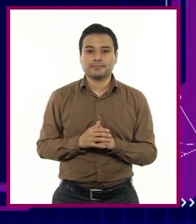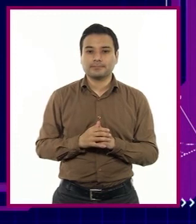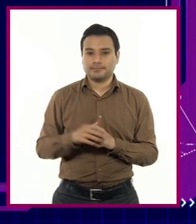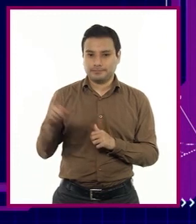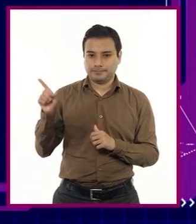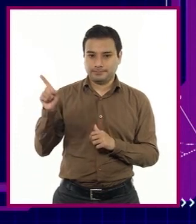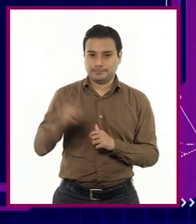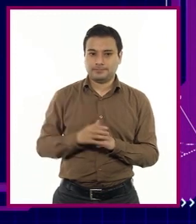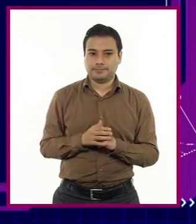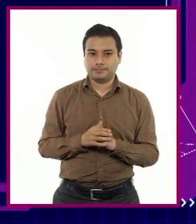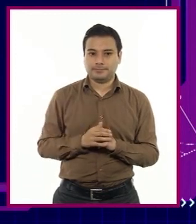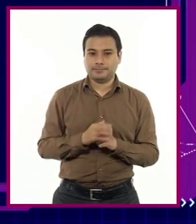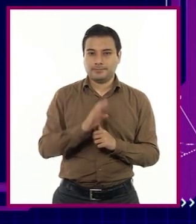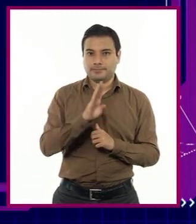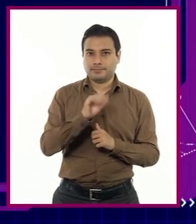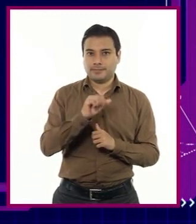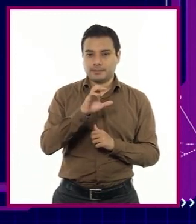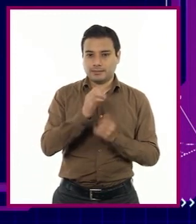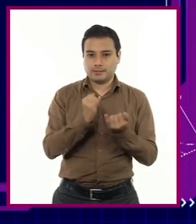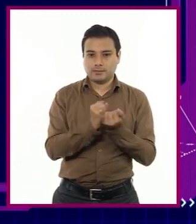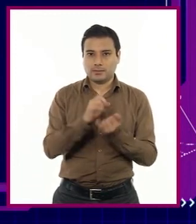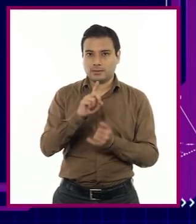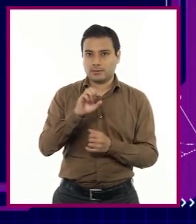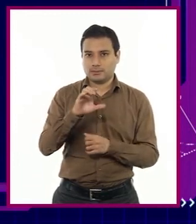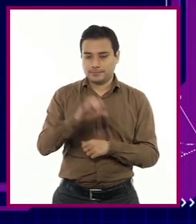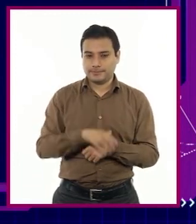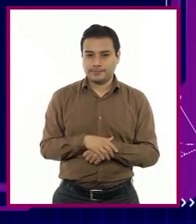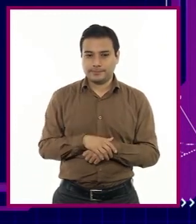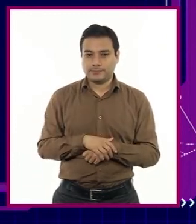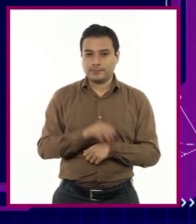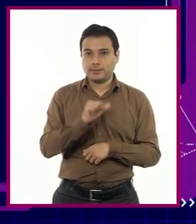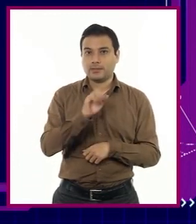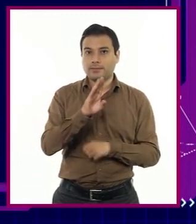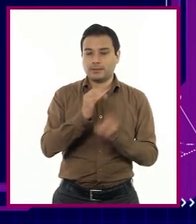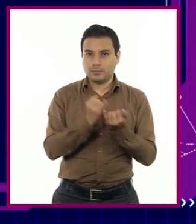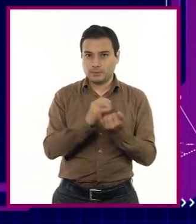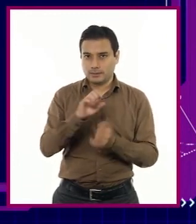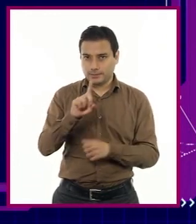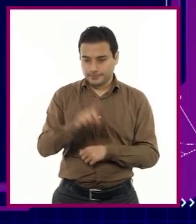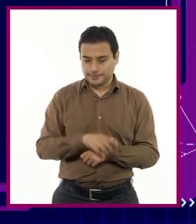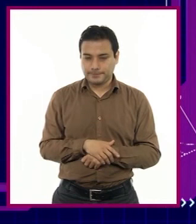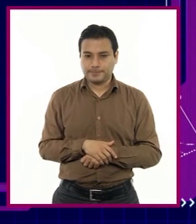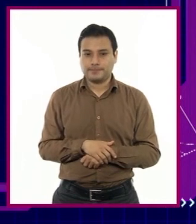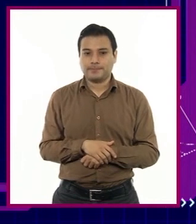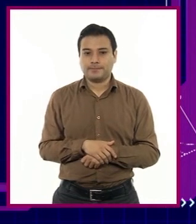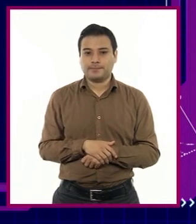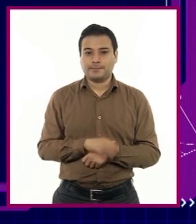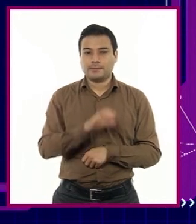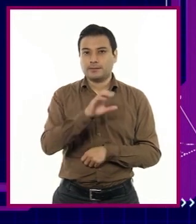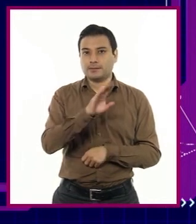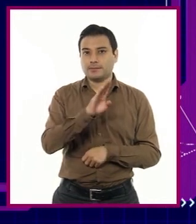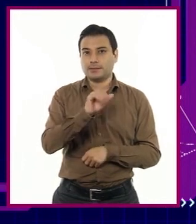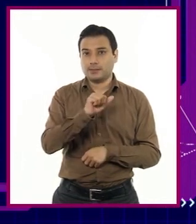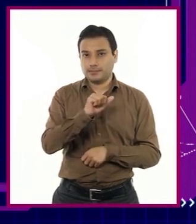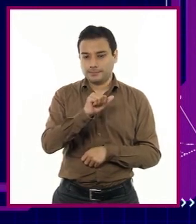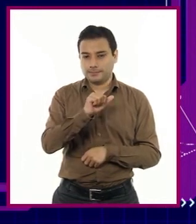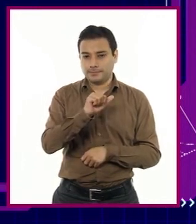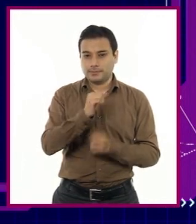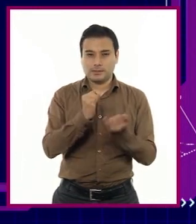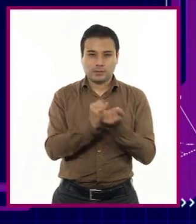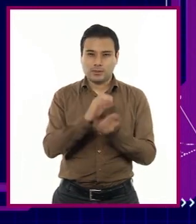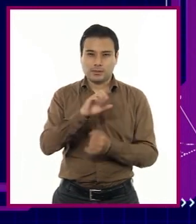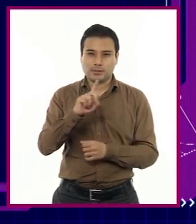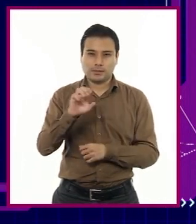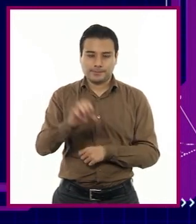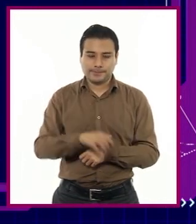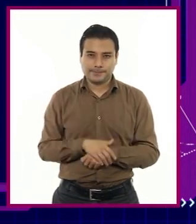el ángulo DEC. El lado AB es congruente con el lado ED. El ángulo CBA es congruente